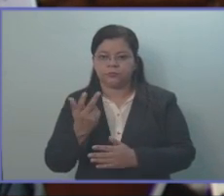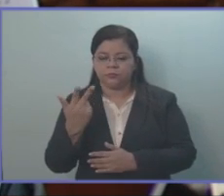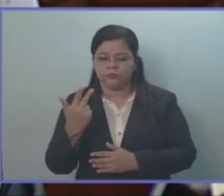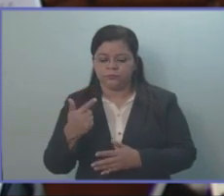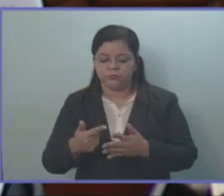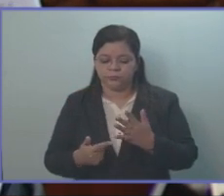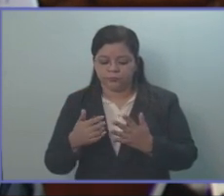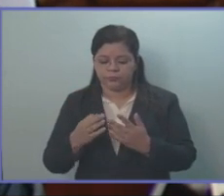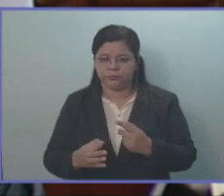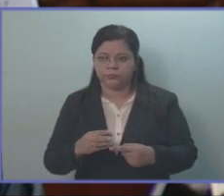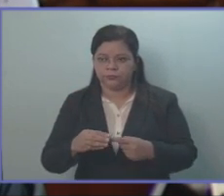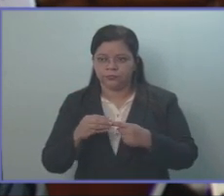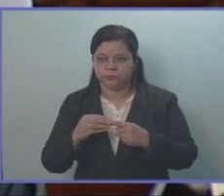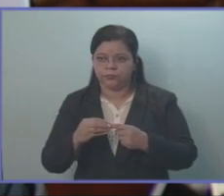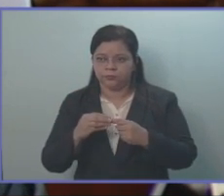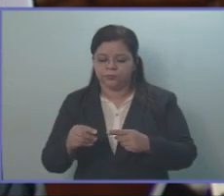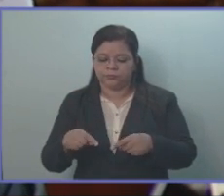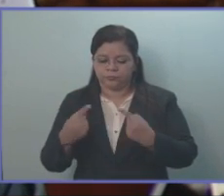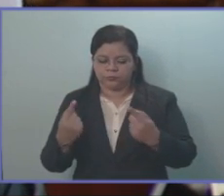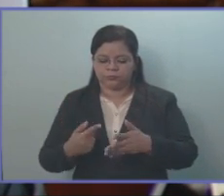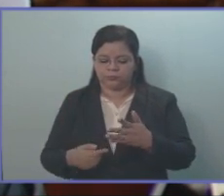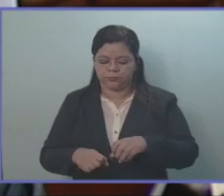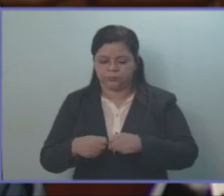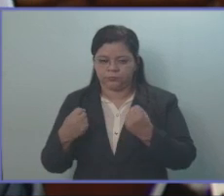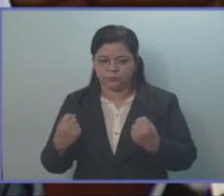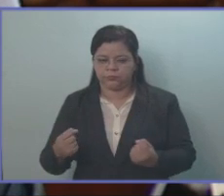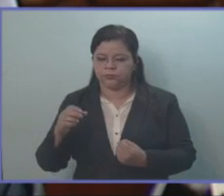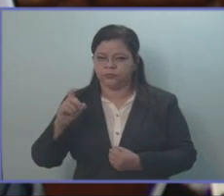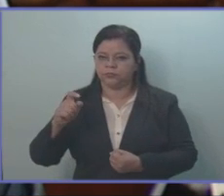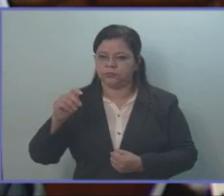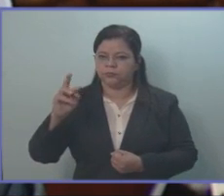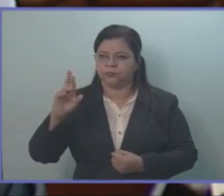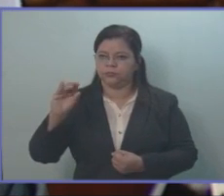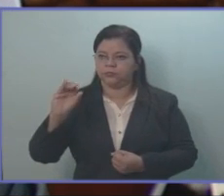de la Ley Especial contra el delito de extorsión.